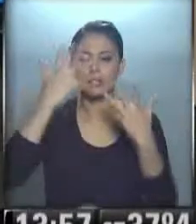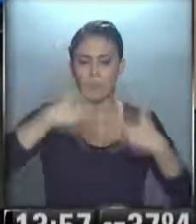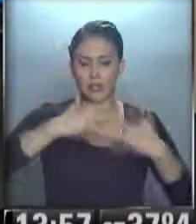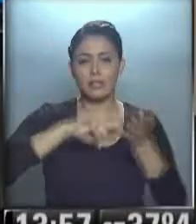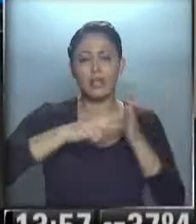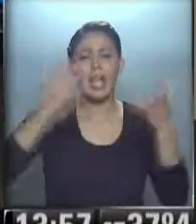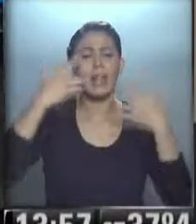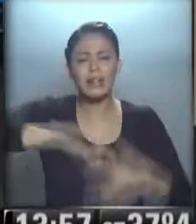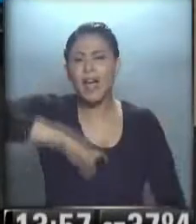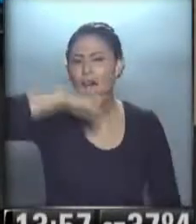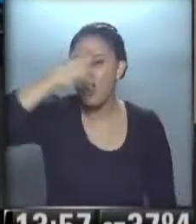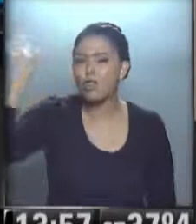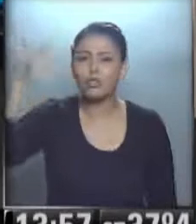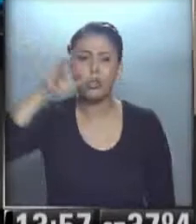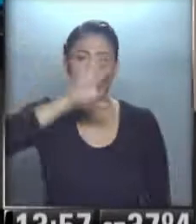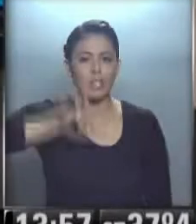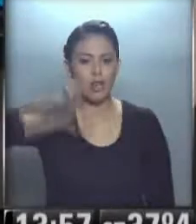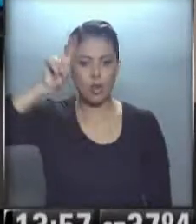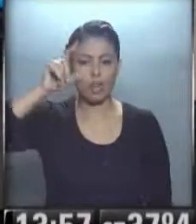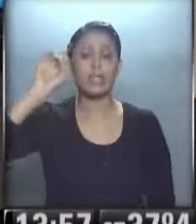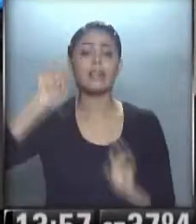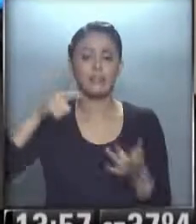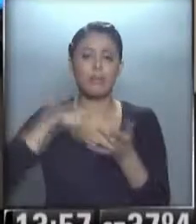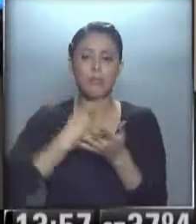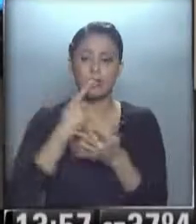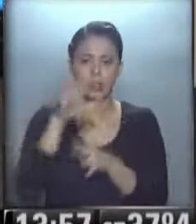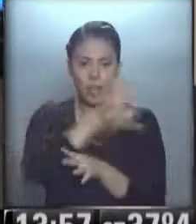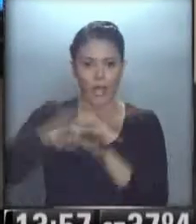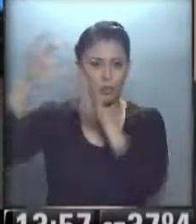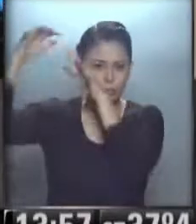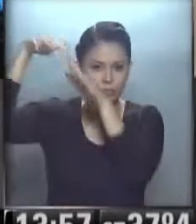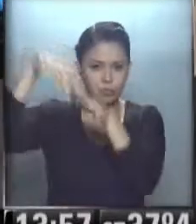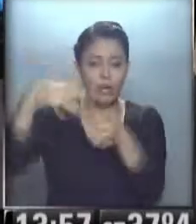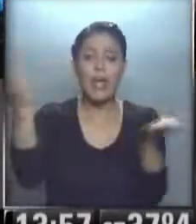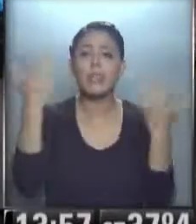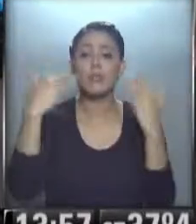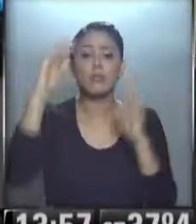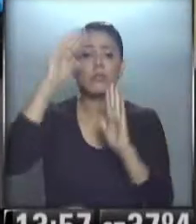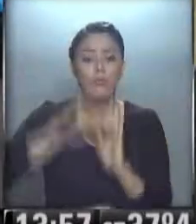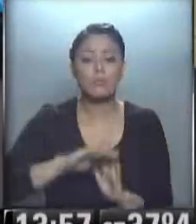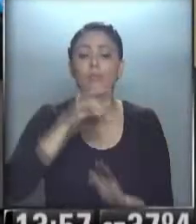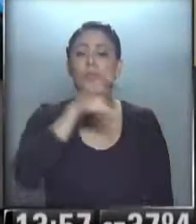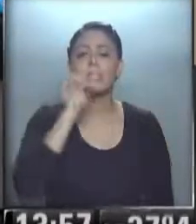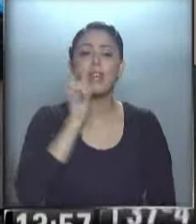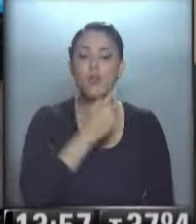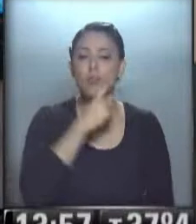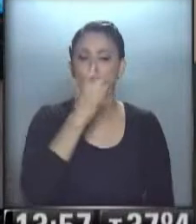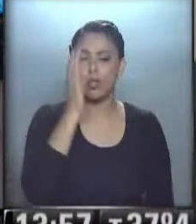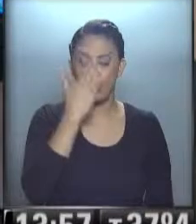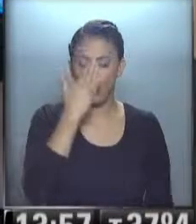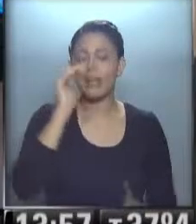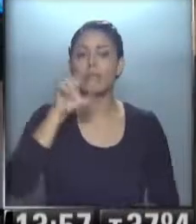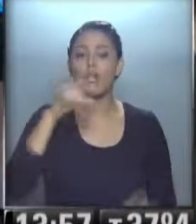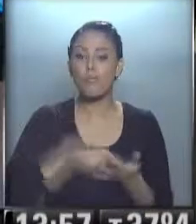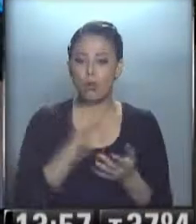muy caluroso a todo el norte y casi todo el centro del país. Ya descendió la temperatura en San Luis y en Córdoba y en el sur de la provincia